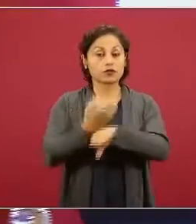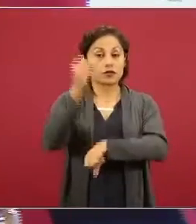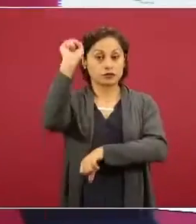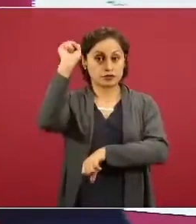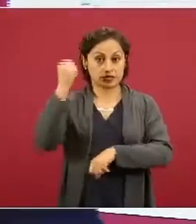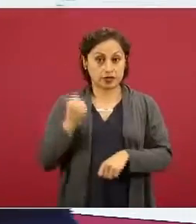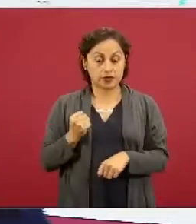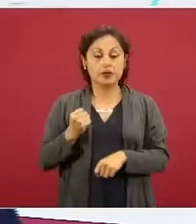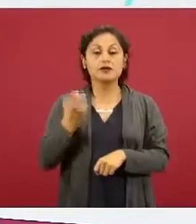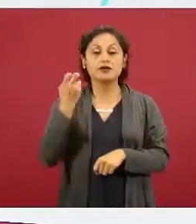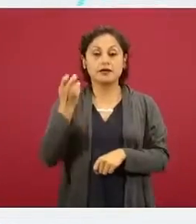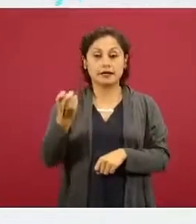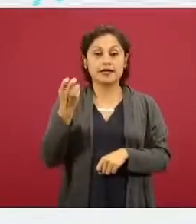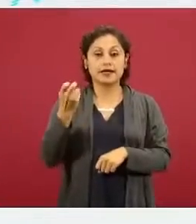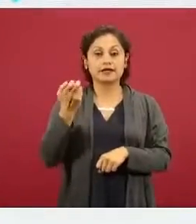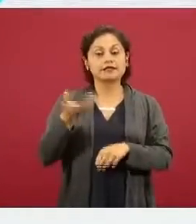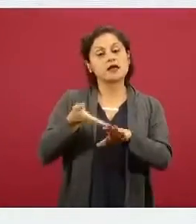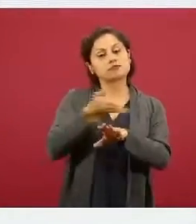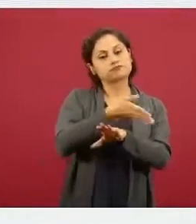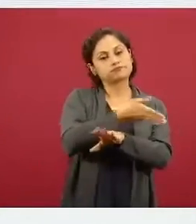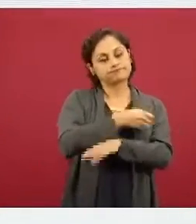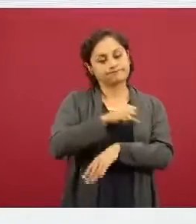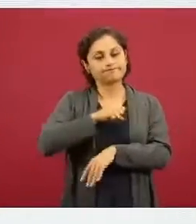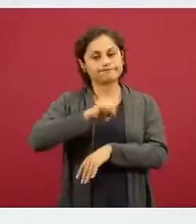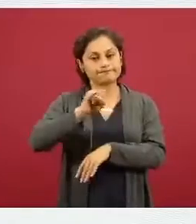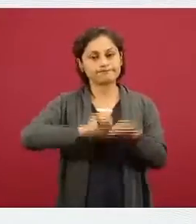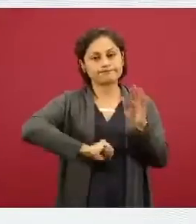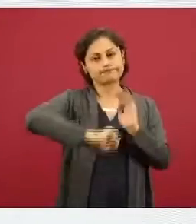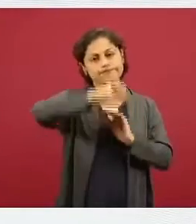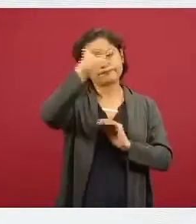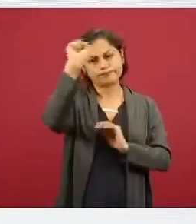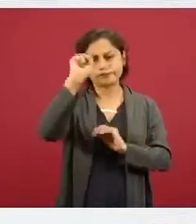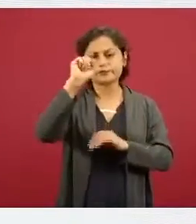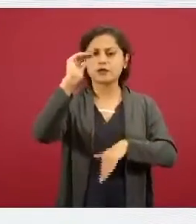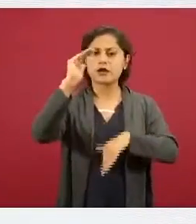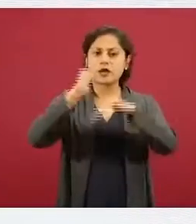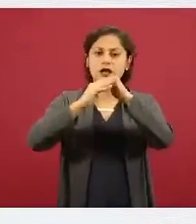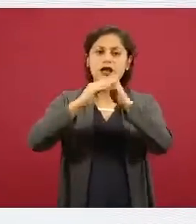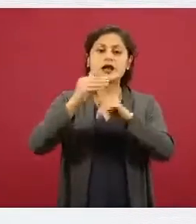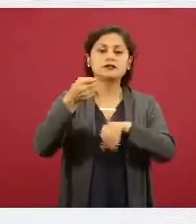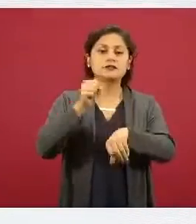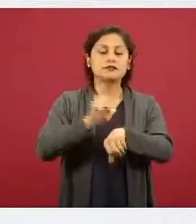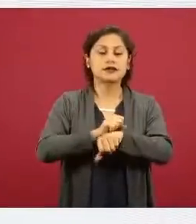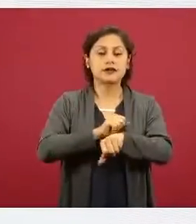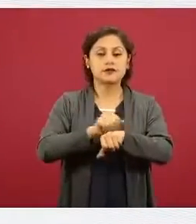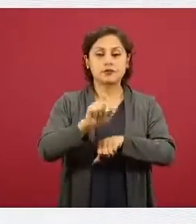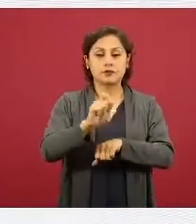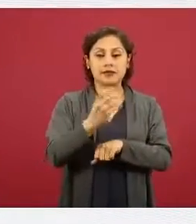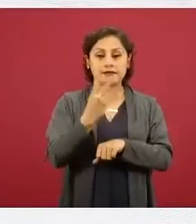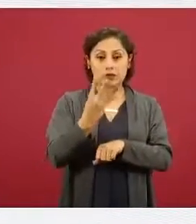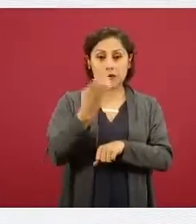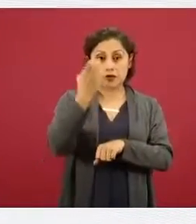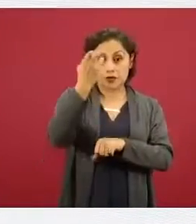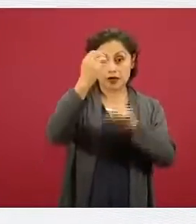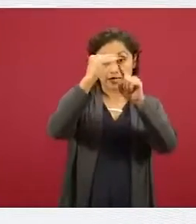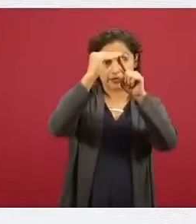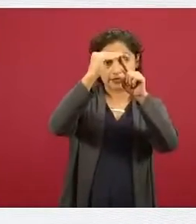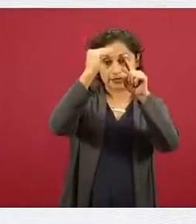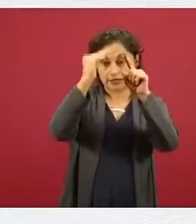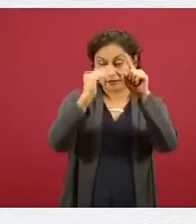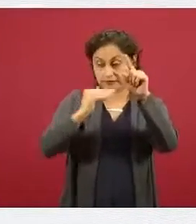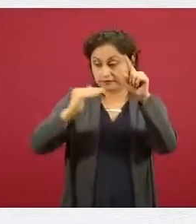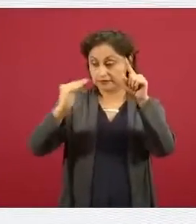Sinaloa también, de las entidades que tuvieron tempranamente, después tuvieron un gran pico hasta la semana 24 y desde esa semana hasta la